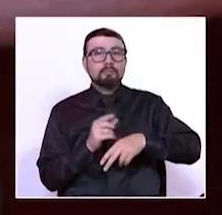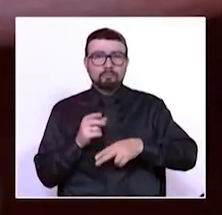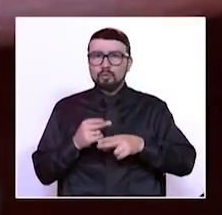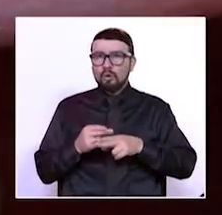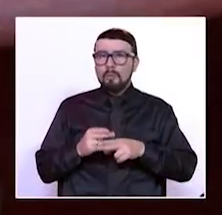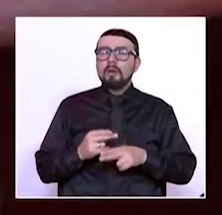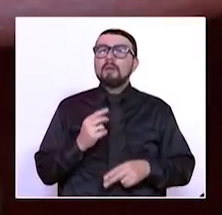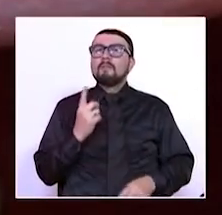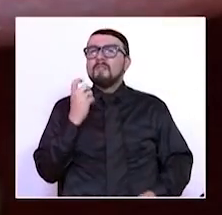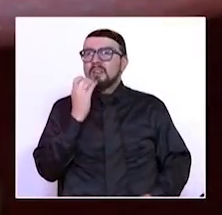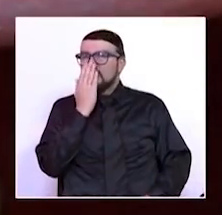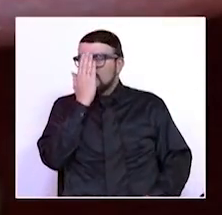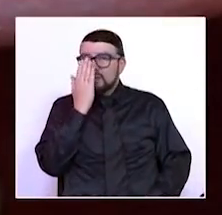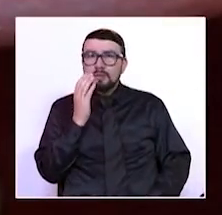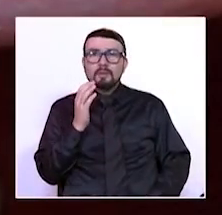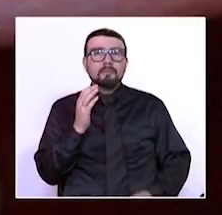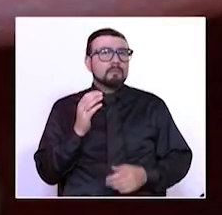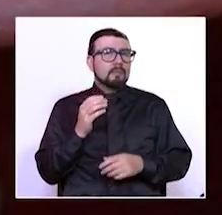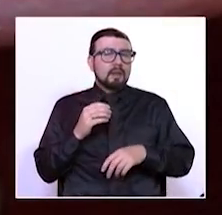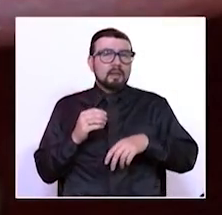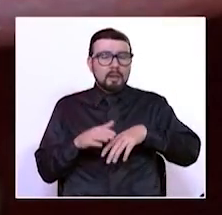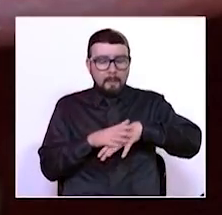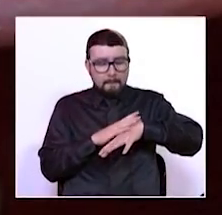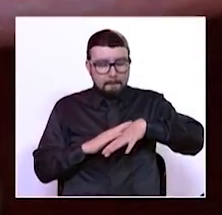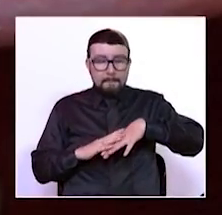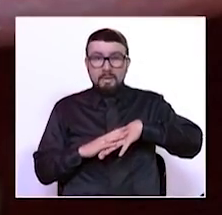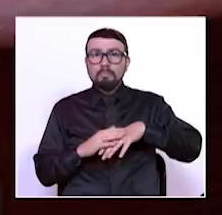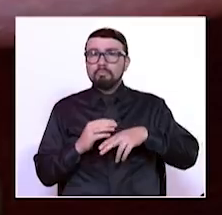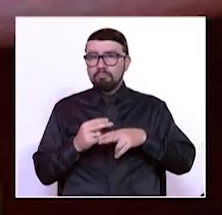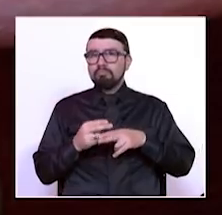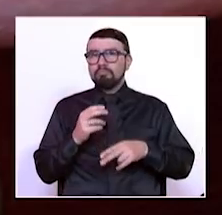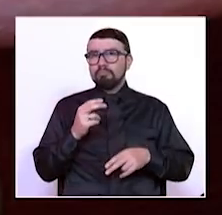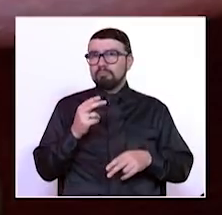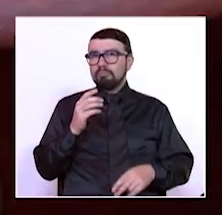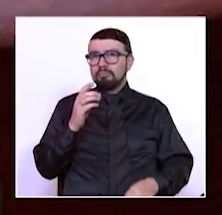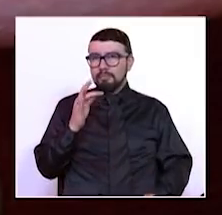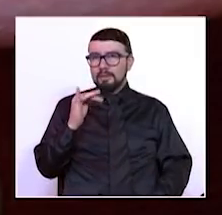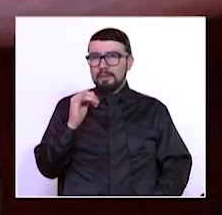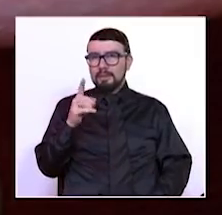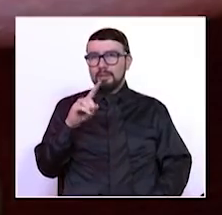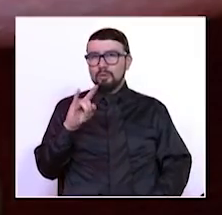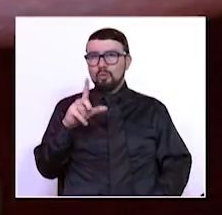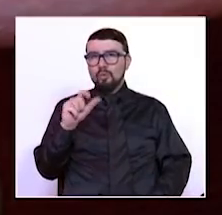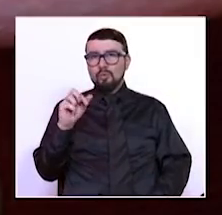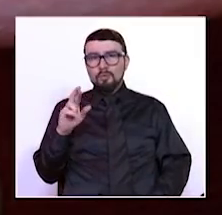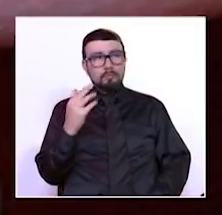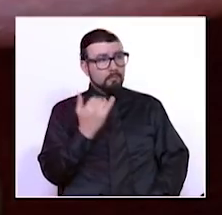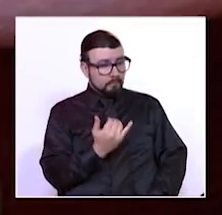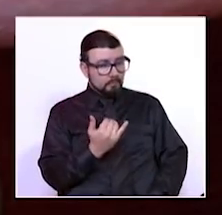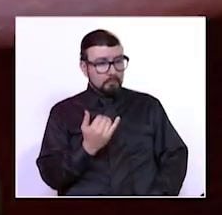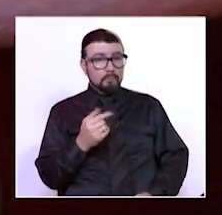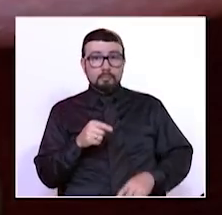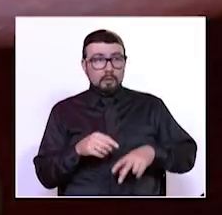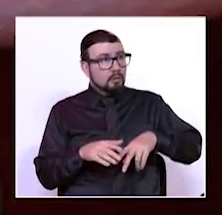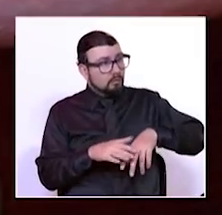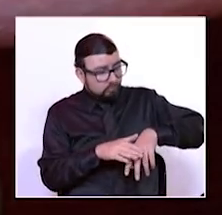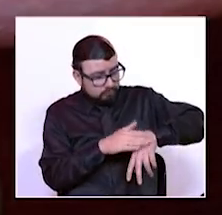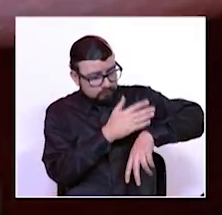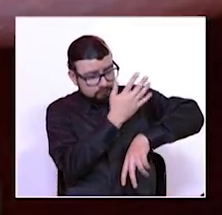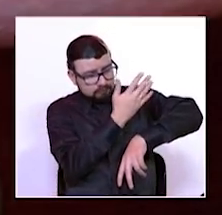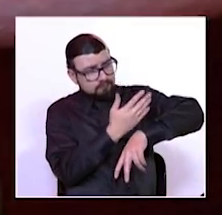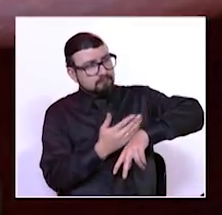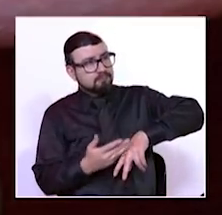En las unas, porque hay un daño generalizado a nivel del sistema venoso superficial, no hay retorno, no